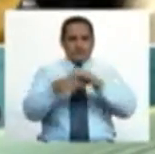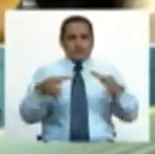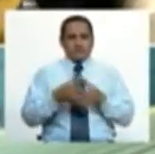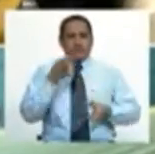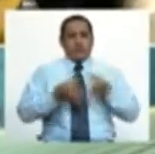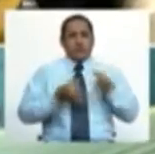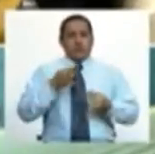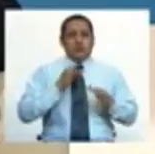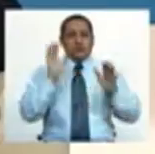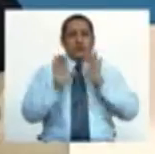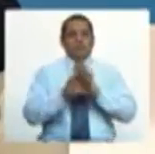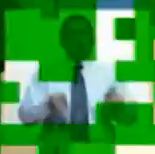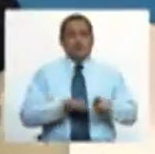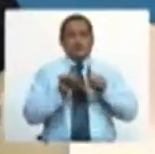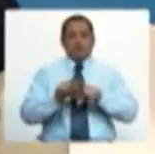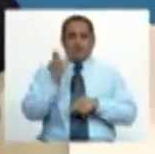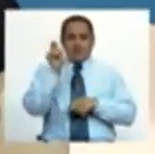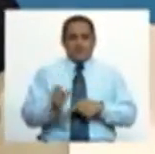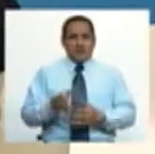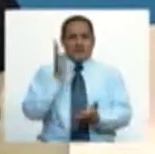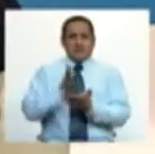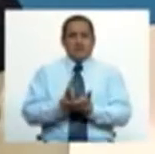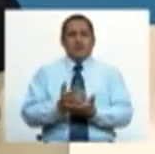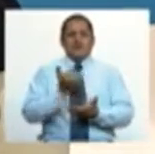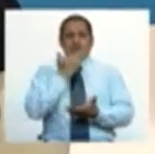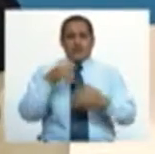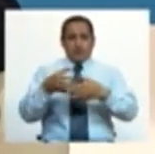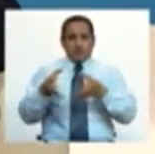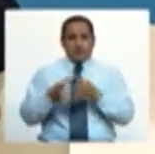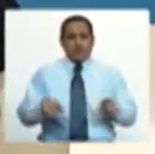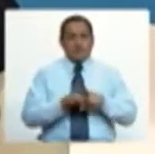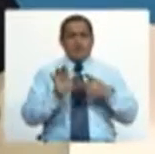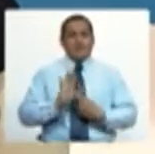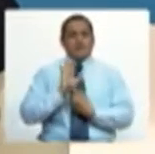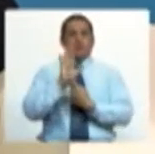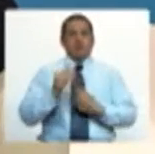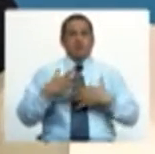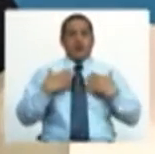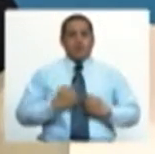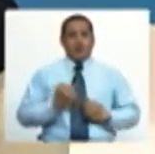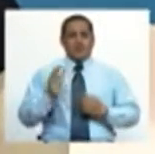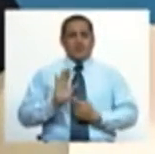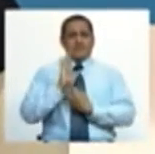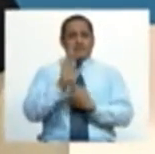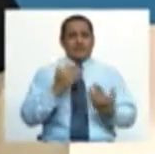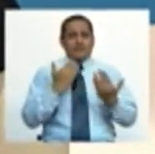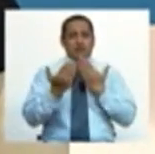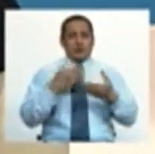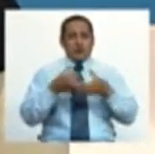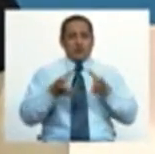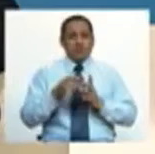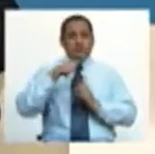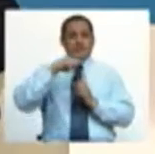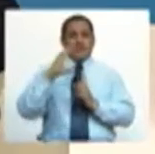impugnación. Y en el caso del condenado impugnante, esta parte puede ser representada muy bien por su abogado defensor. De modo tal que el